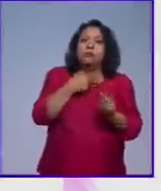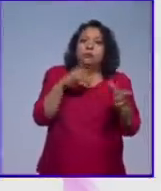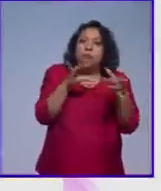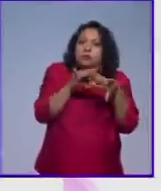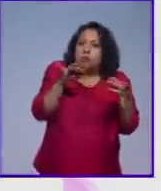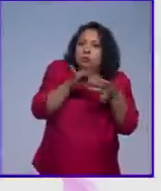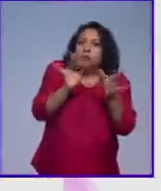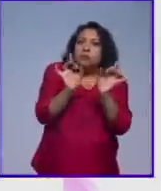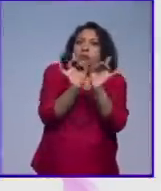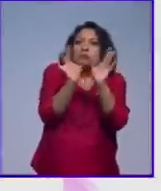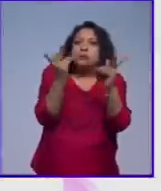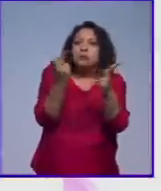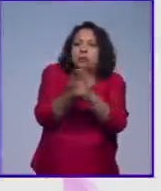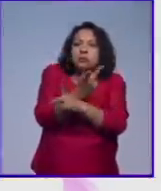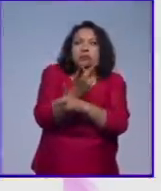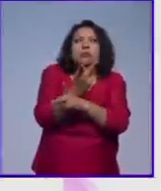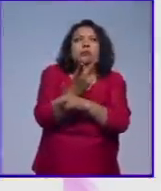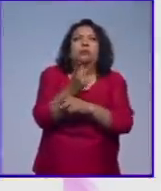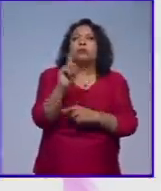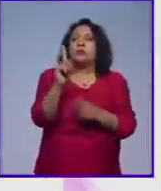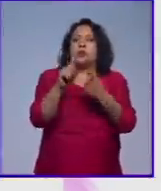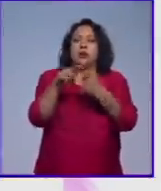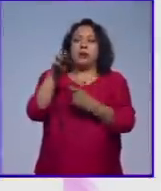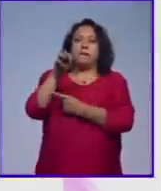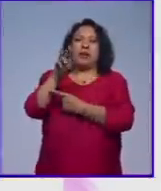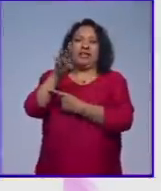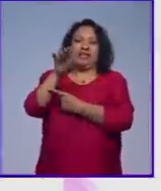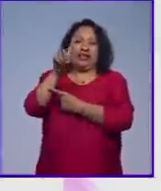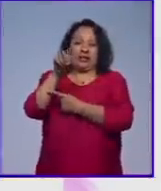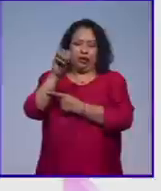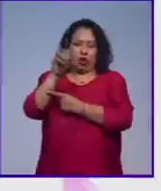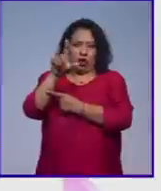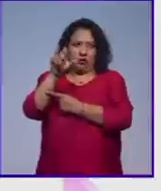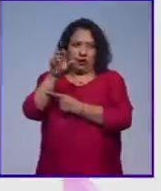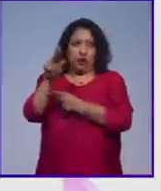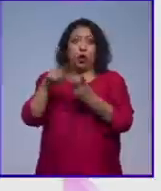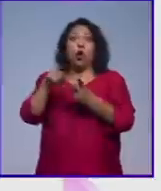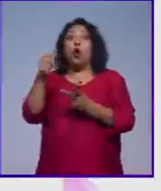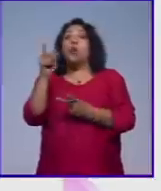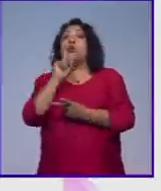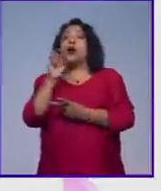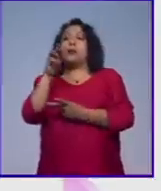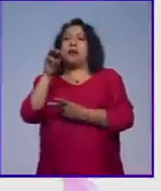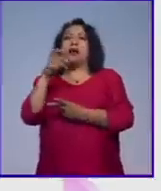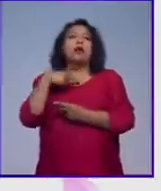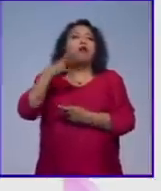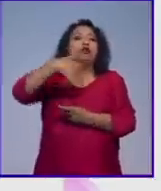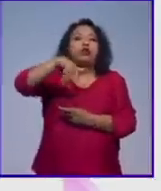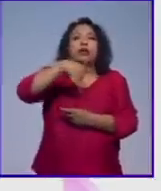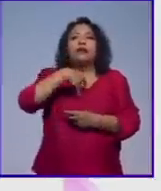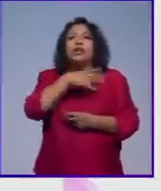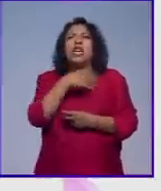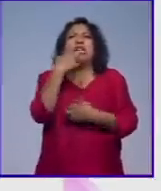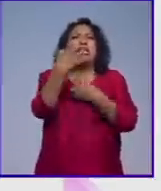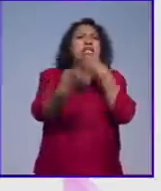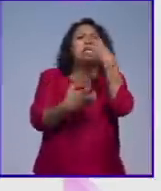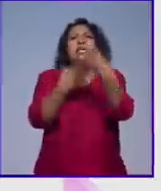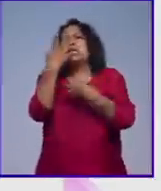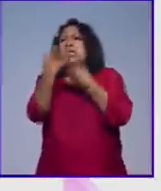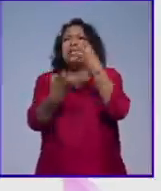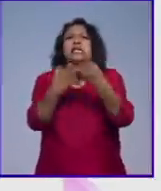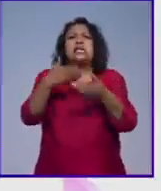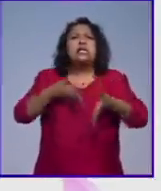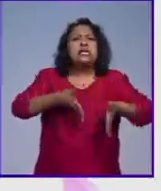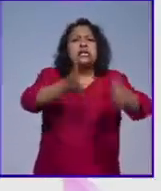sucedido en Mercedes Olivera, porque Margarita estaba buscando a su hijo, gritando en todos